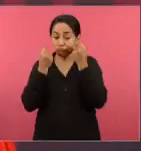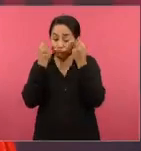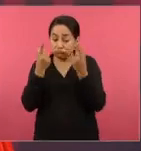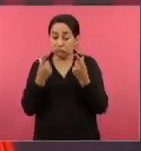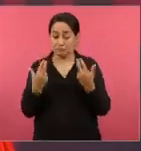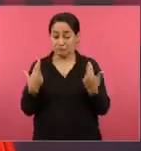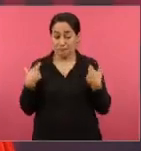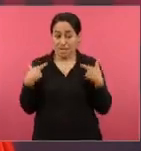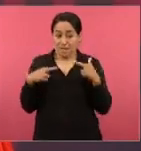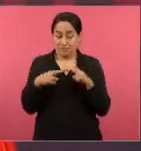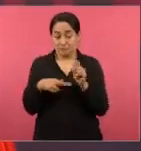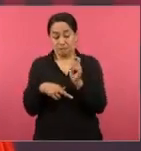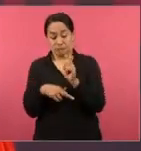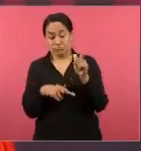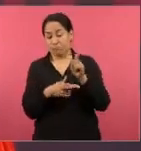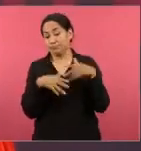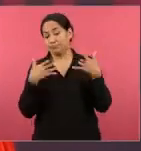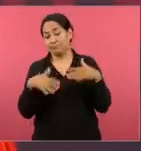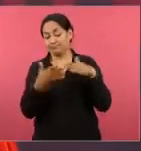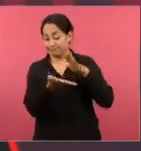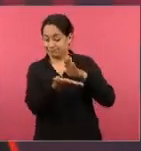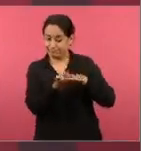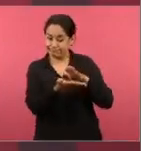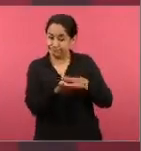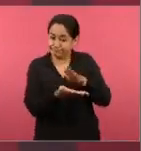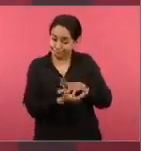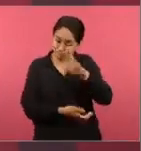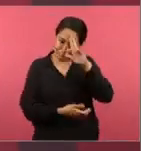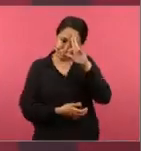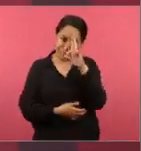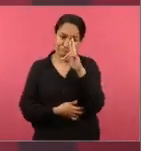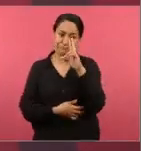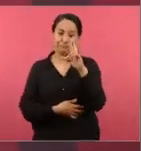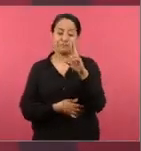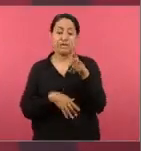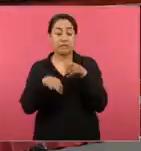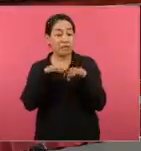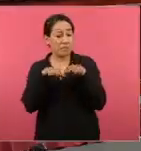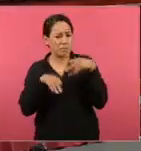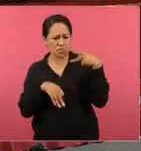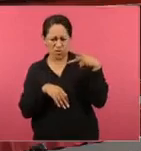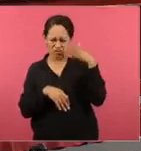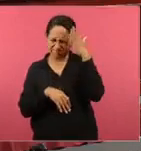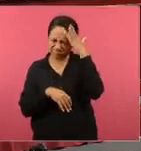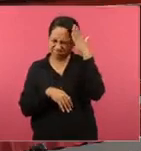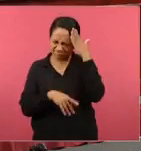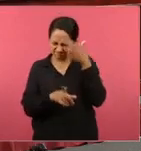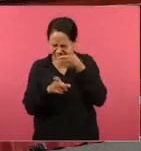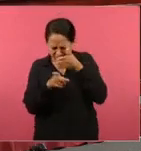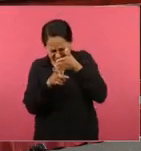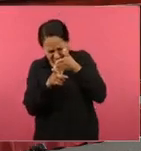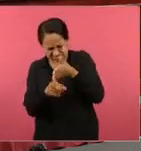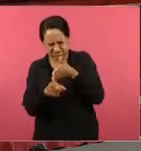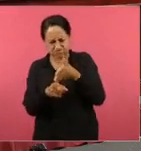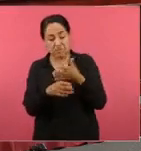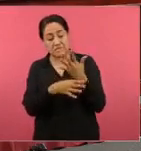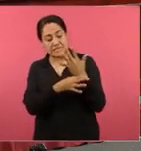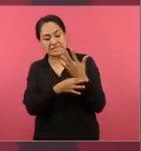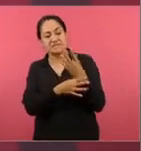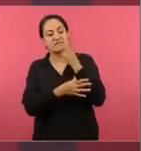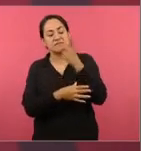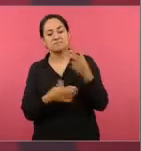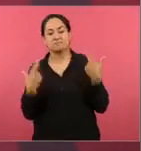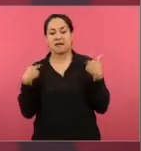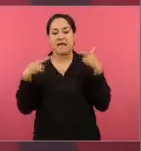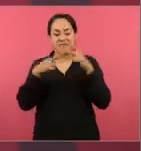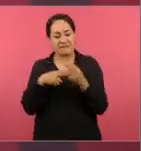maestro. Esto es muy importante y es un eje que nos lleva para todo el trabajo que estamos